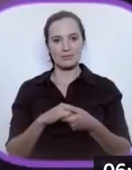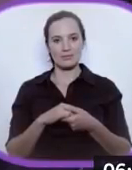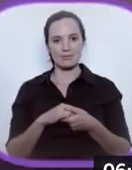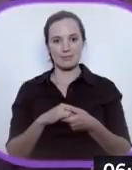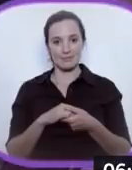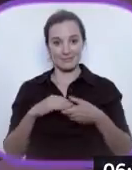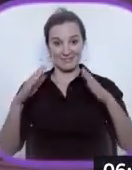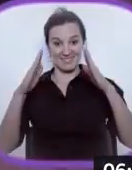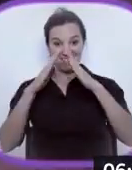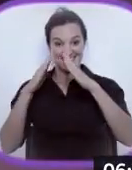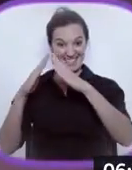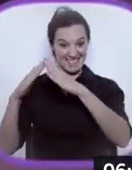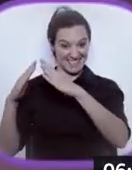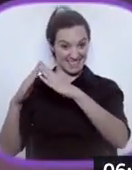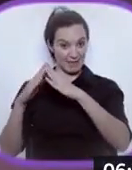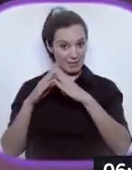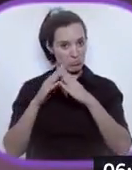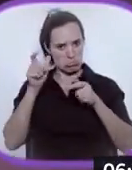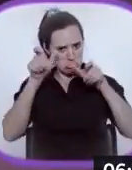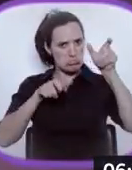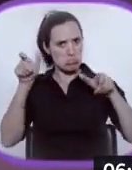Cabañas Transilvania, se reciben huéspedes.